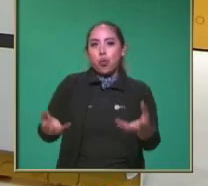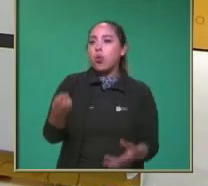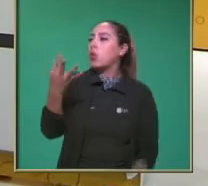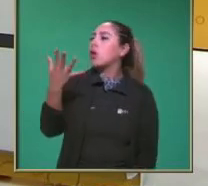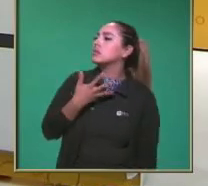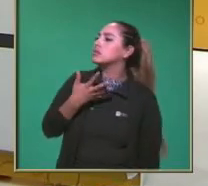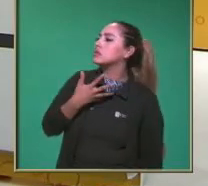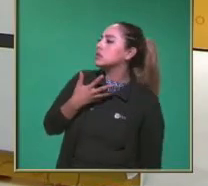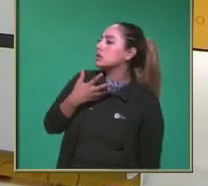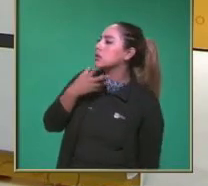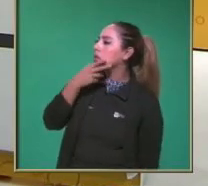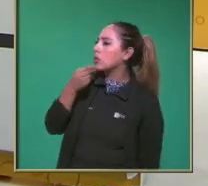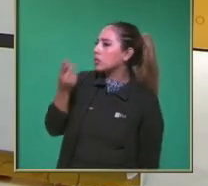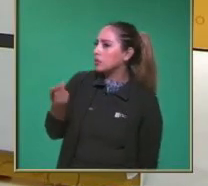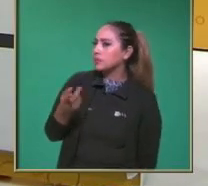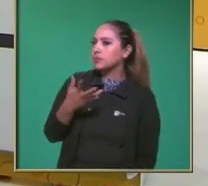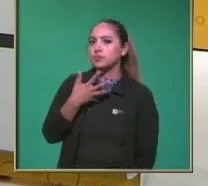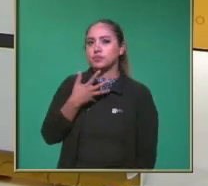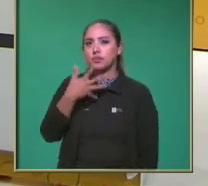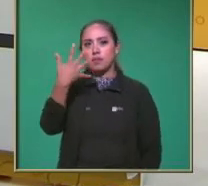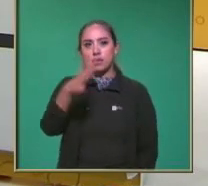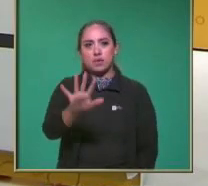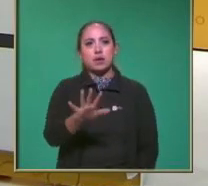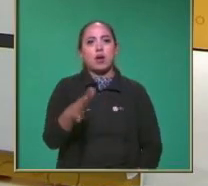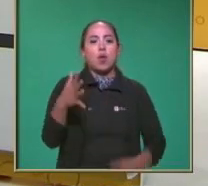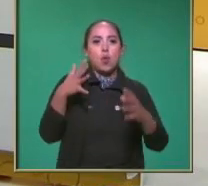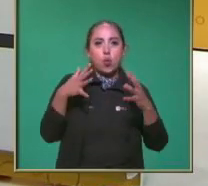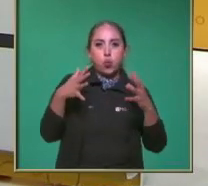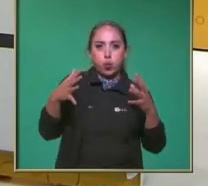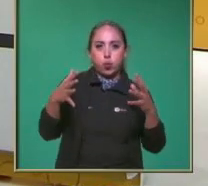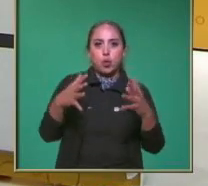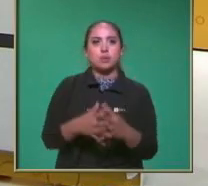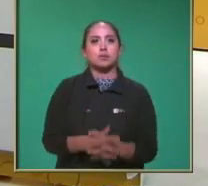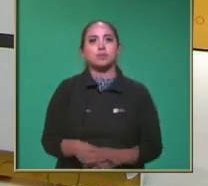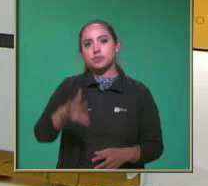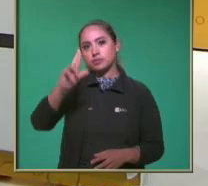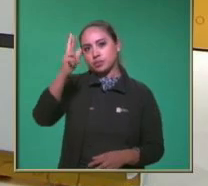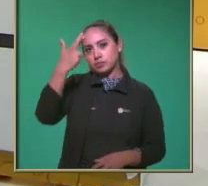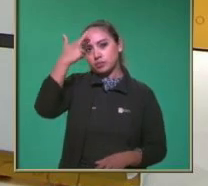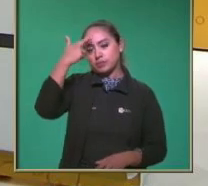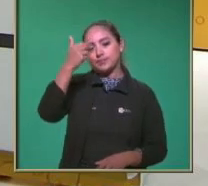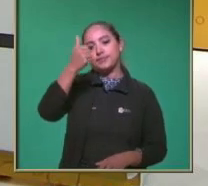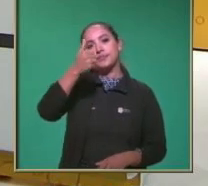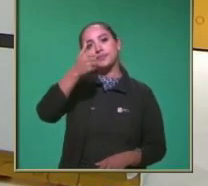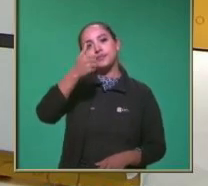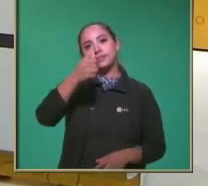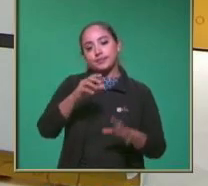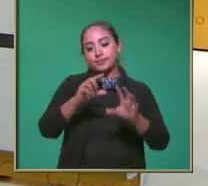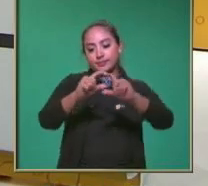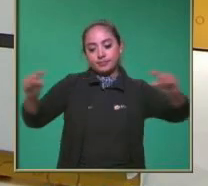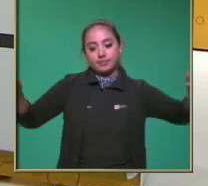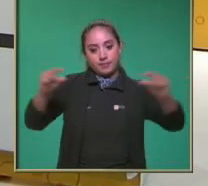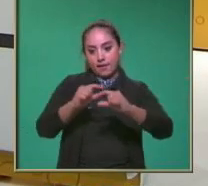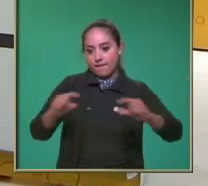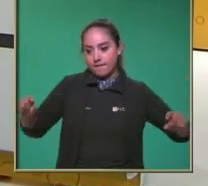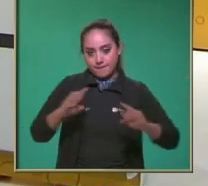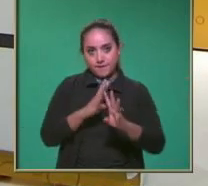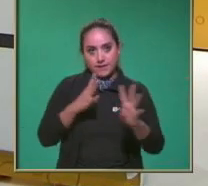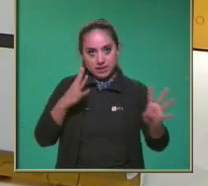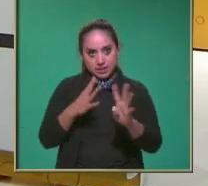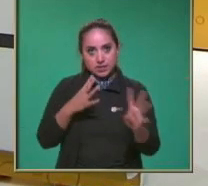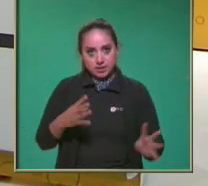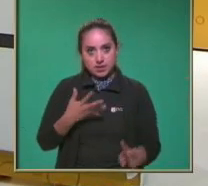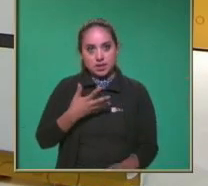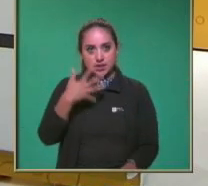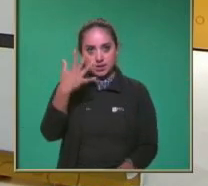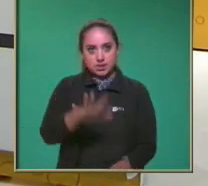tenía el señor? Tenía 10 globos. Recuerda que cada una de estas filas tiene 10 cuentas. Entonces, estos